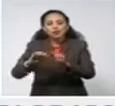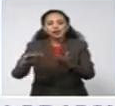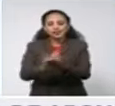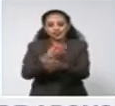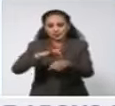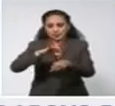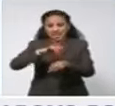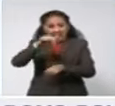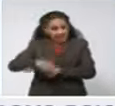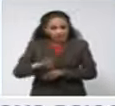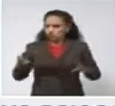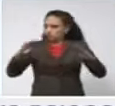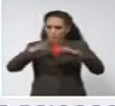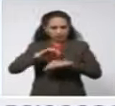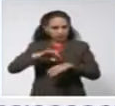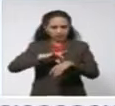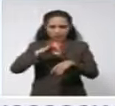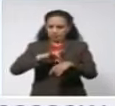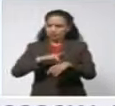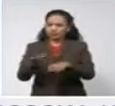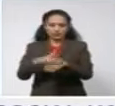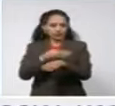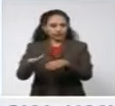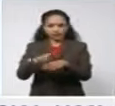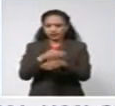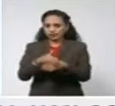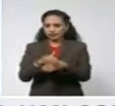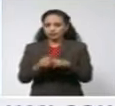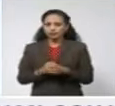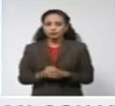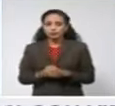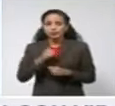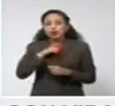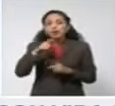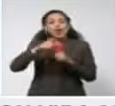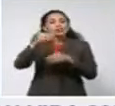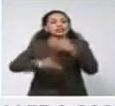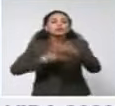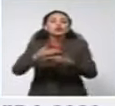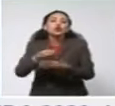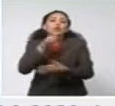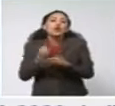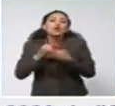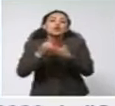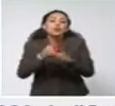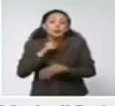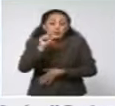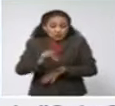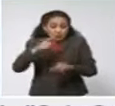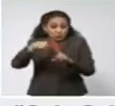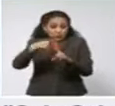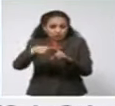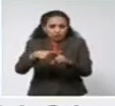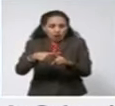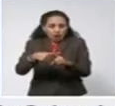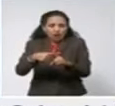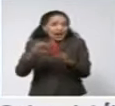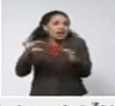Hay tratamientos que permiten que no te agraves, no pases estado crítico, no fallezcas,